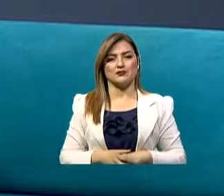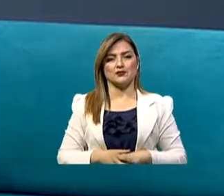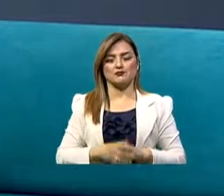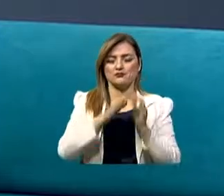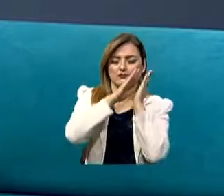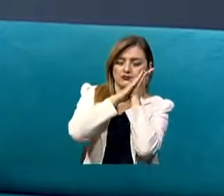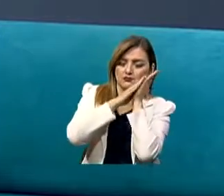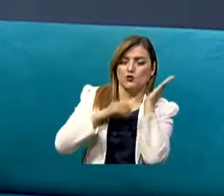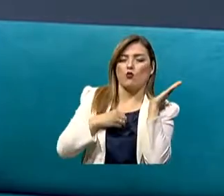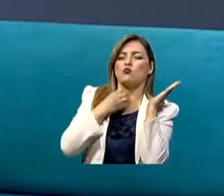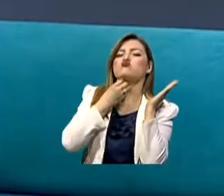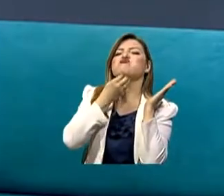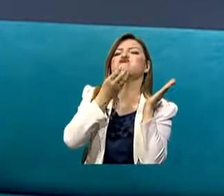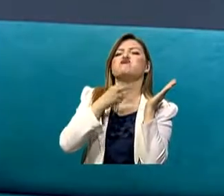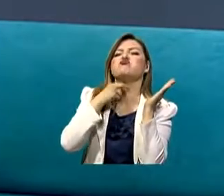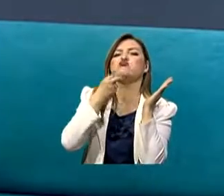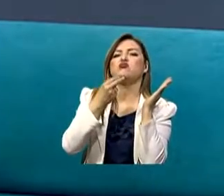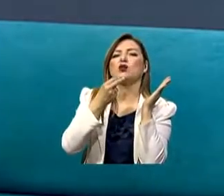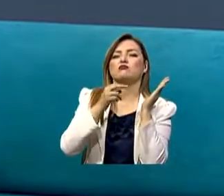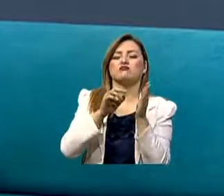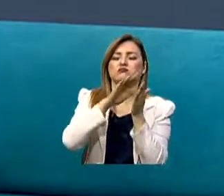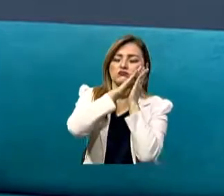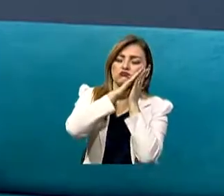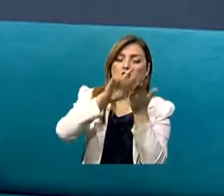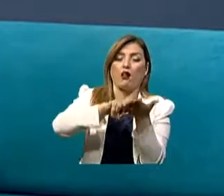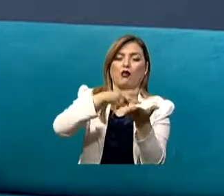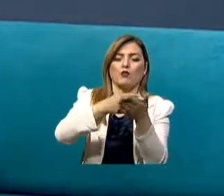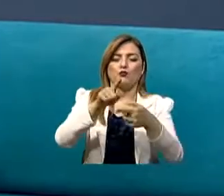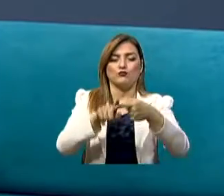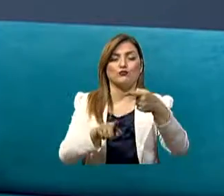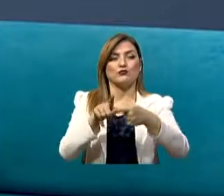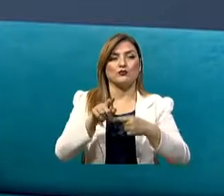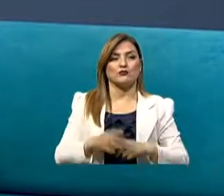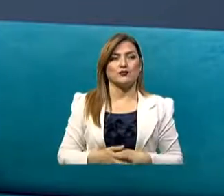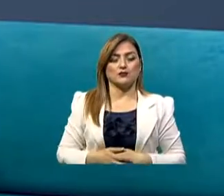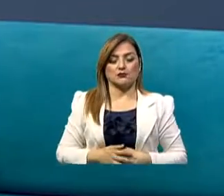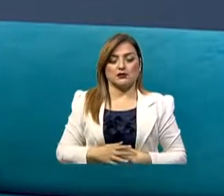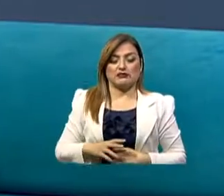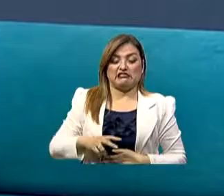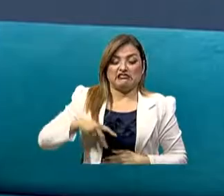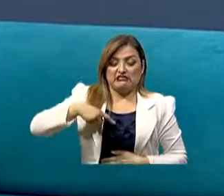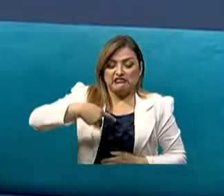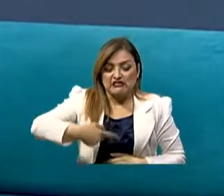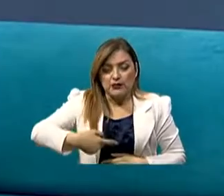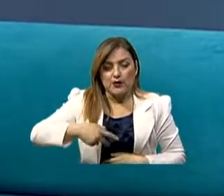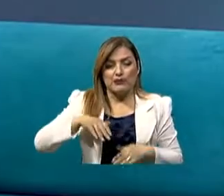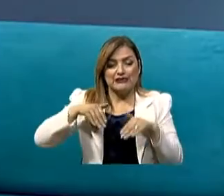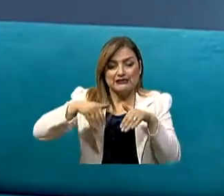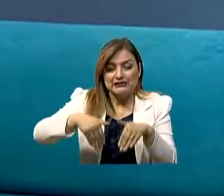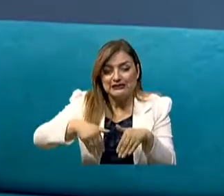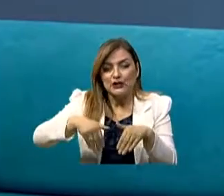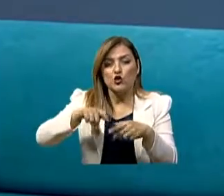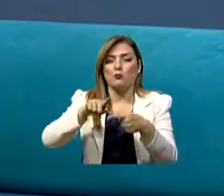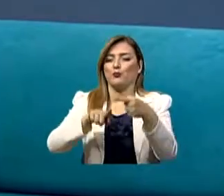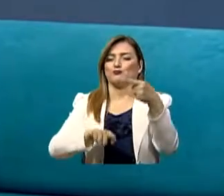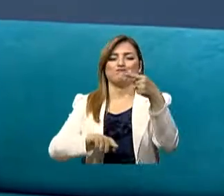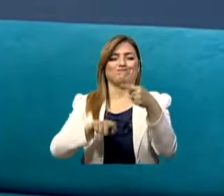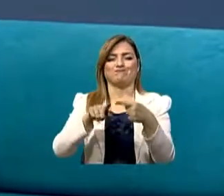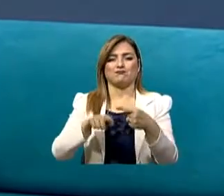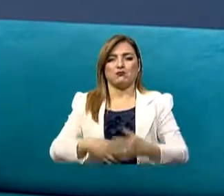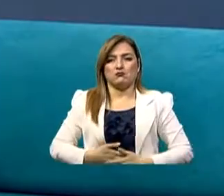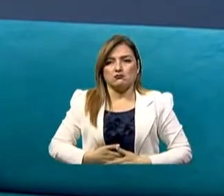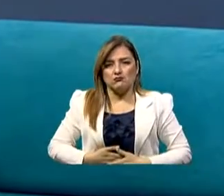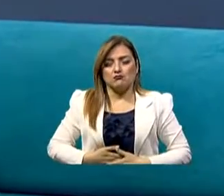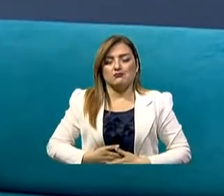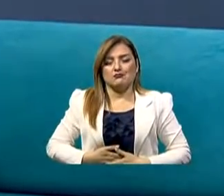hernia que me limitaba no podía agacharme estrangulaba cada que yo intentaba agacharme y yo no